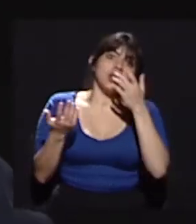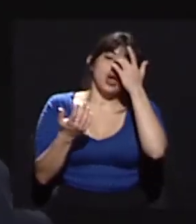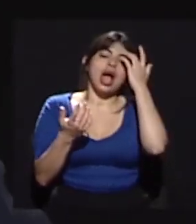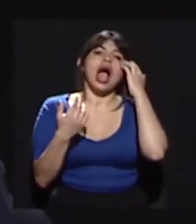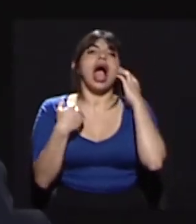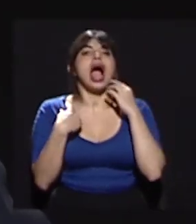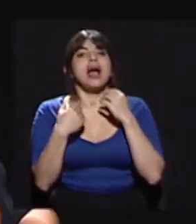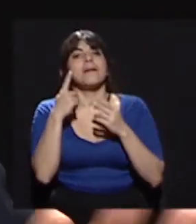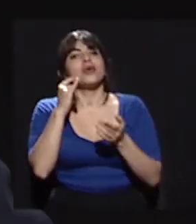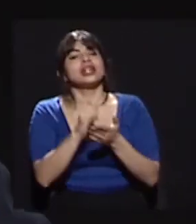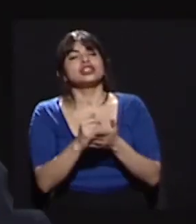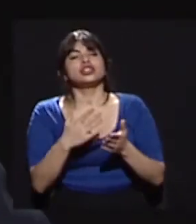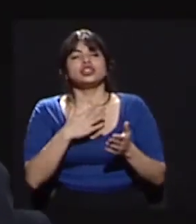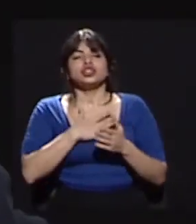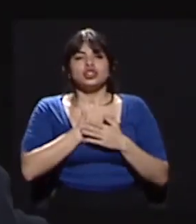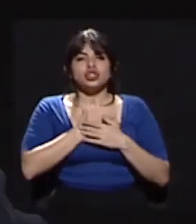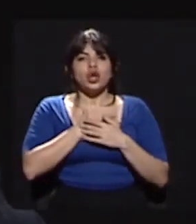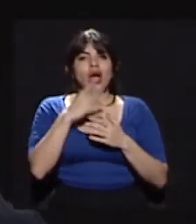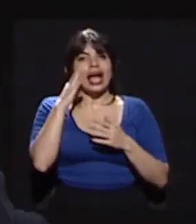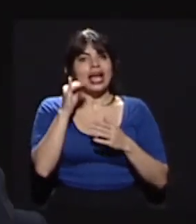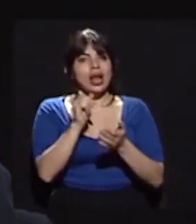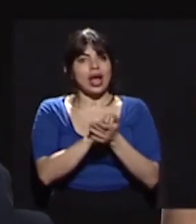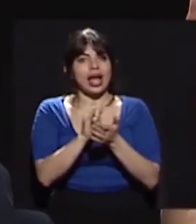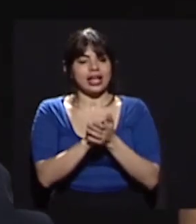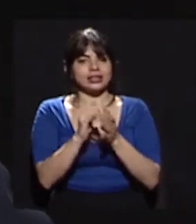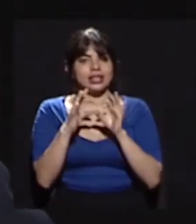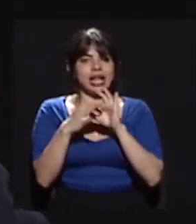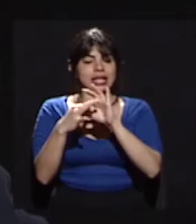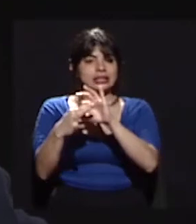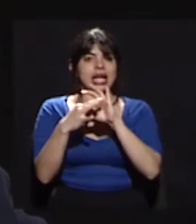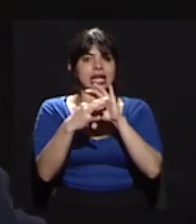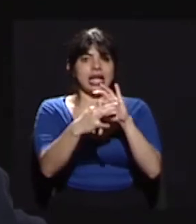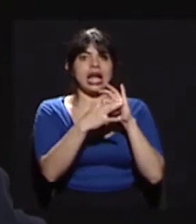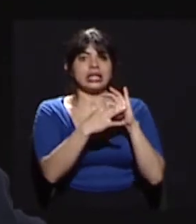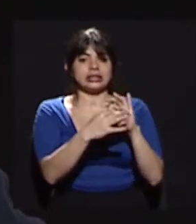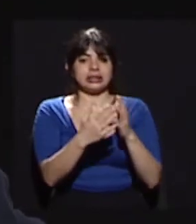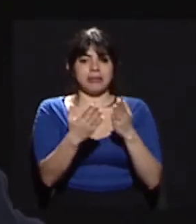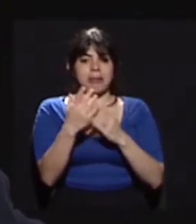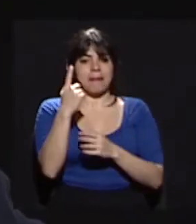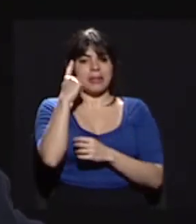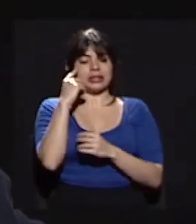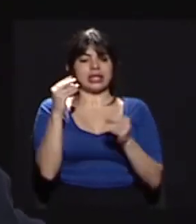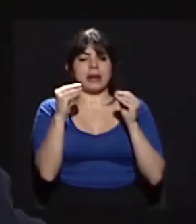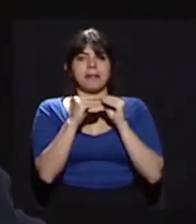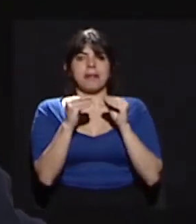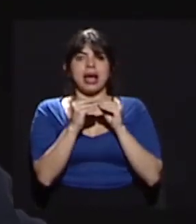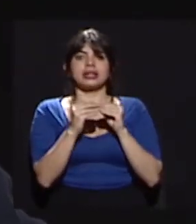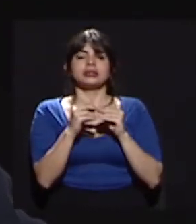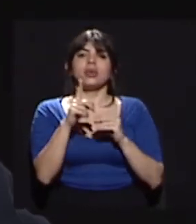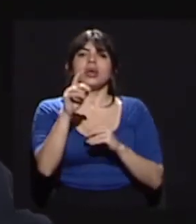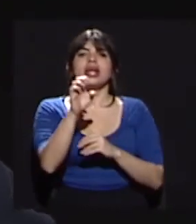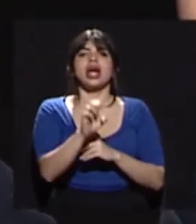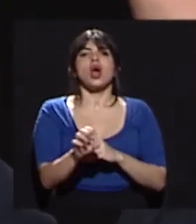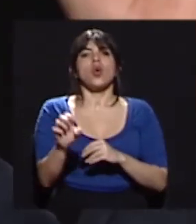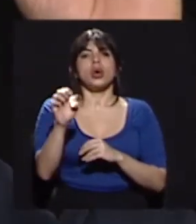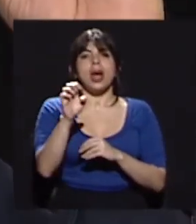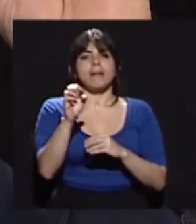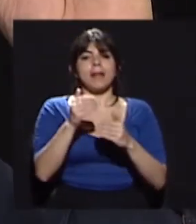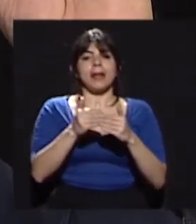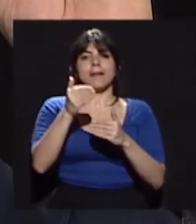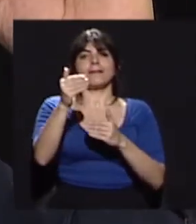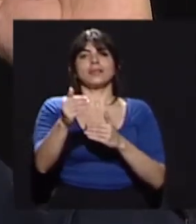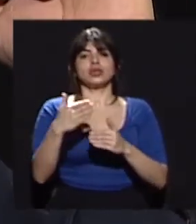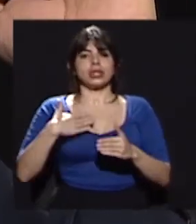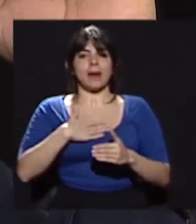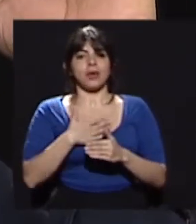una por esto yo yo creo que en esto de las alianzas que me hacen pensar más en europa post napoleónica que en